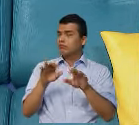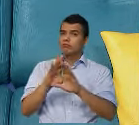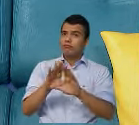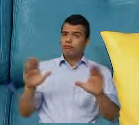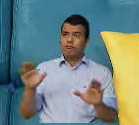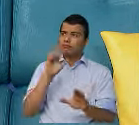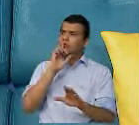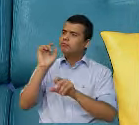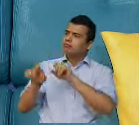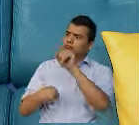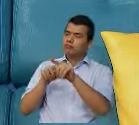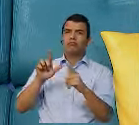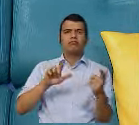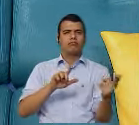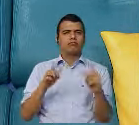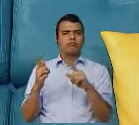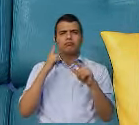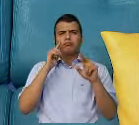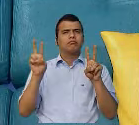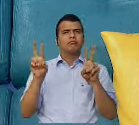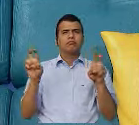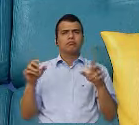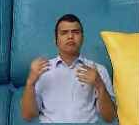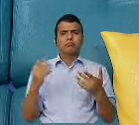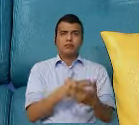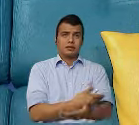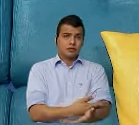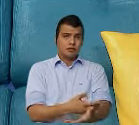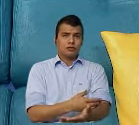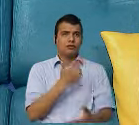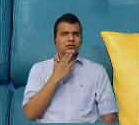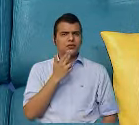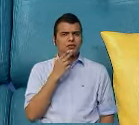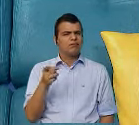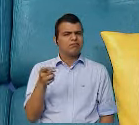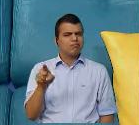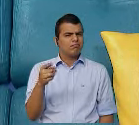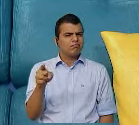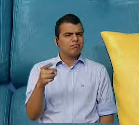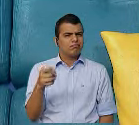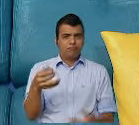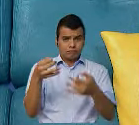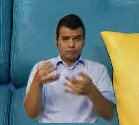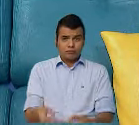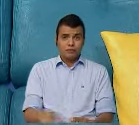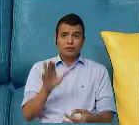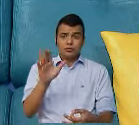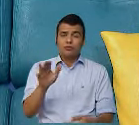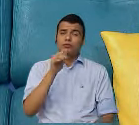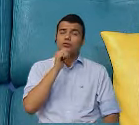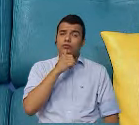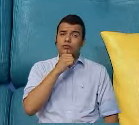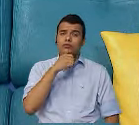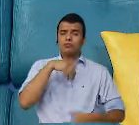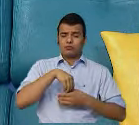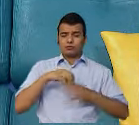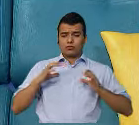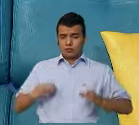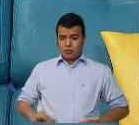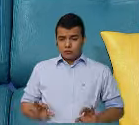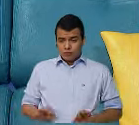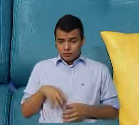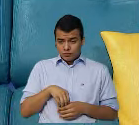sus preguntas. ¿Qué tema vamos a tratar? La diabetes. ¿Qué es la diabetes? Pues es una enfermedad crónica donde el cuerpo no puede regular bien la cantidad